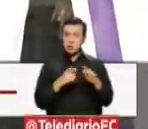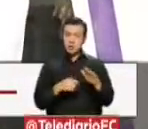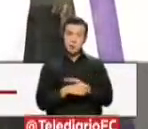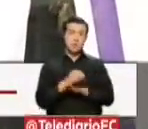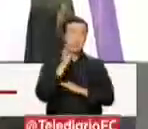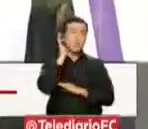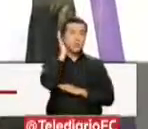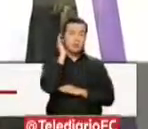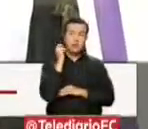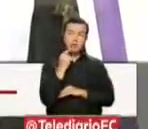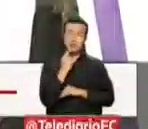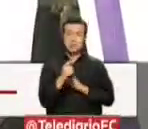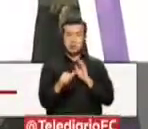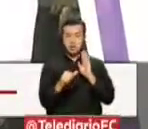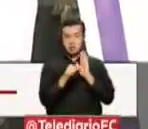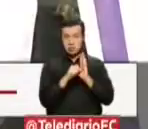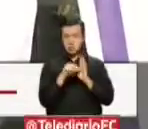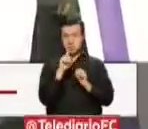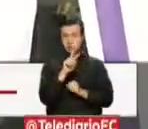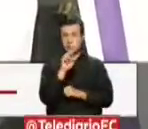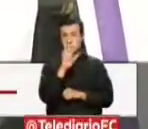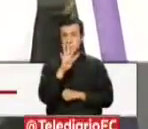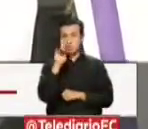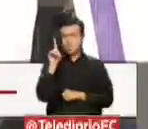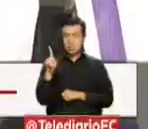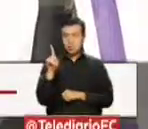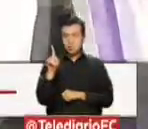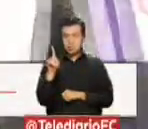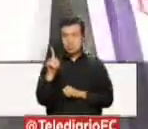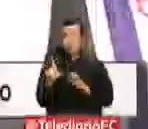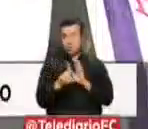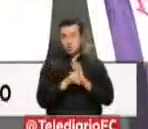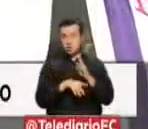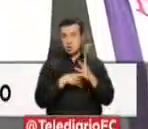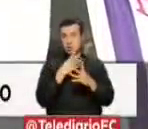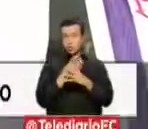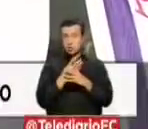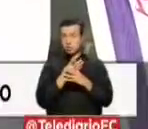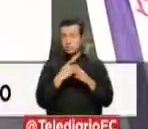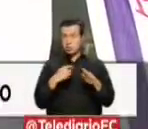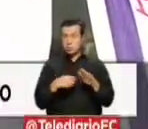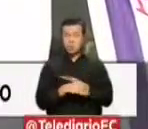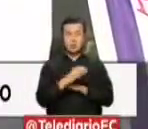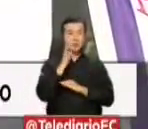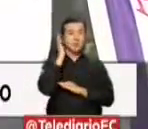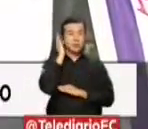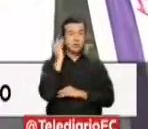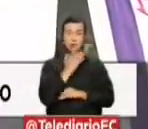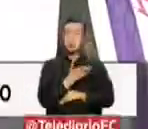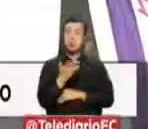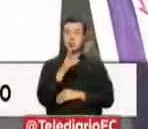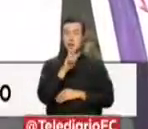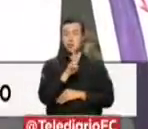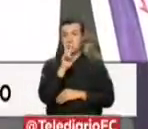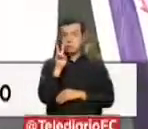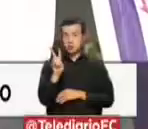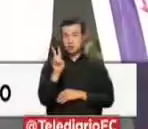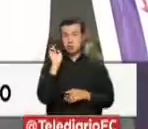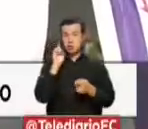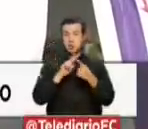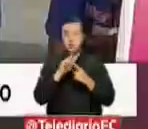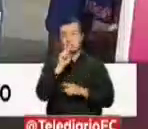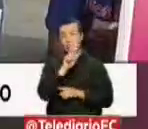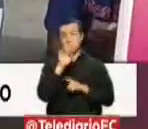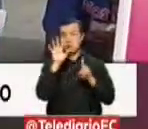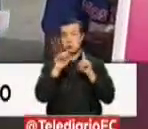femicidio, según el artículo 141 del COIP, los casos de femicidio van de 22 a